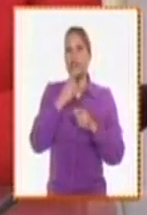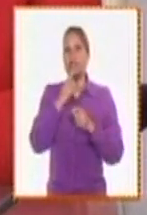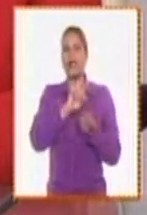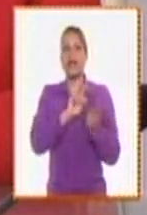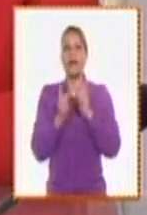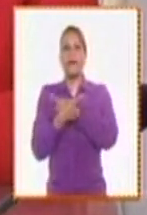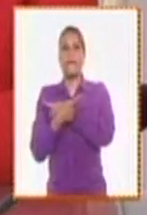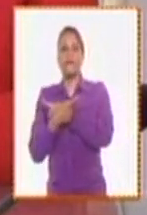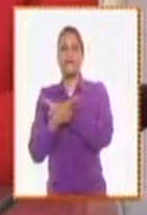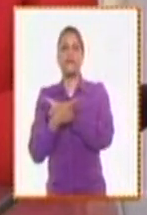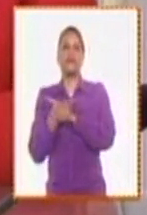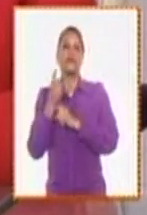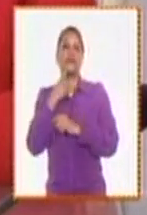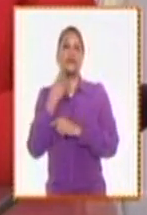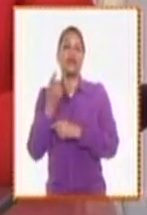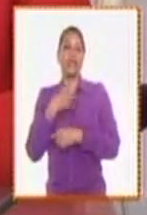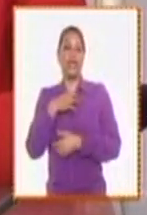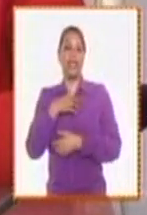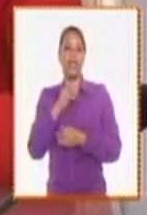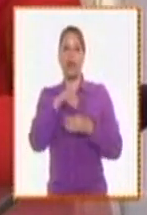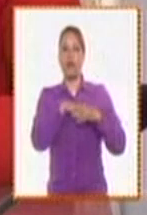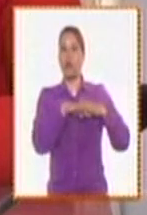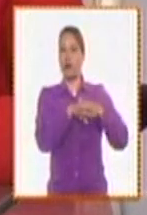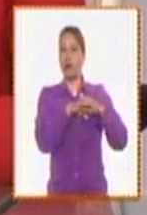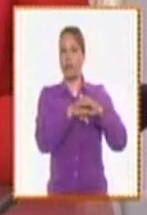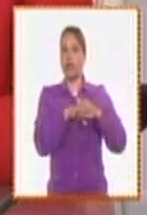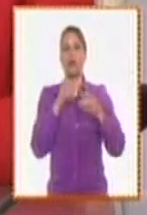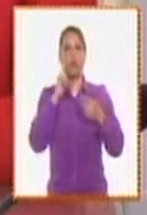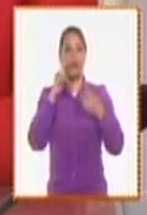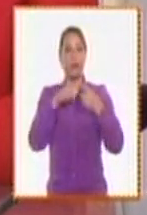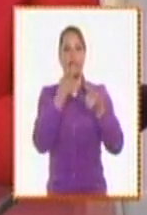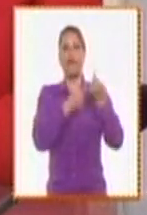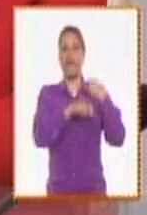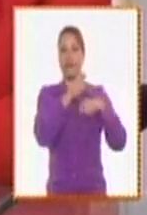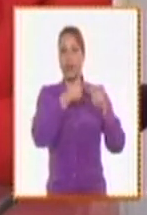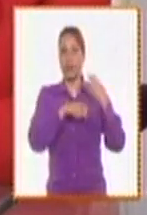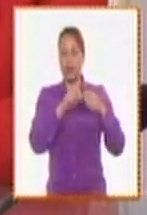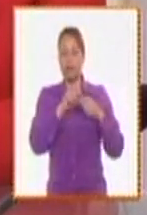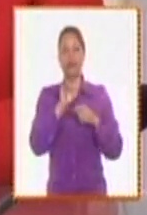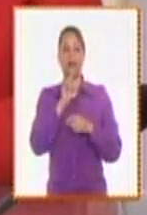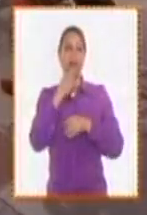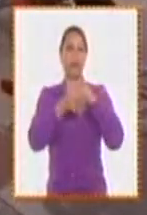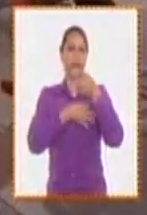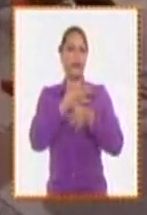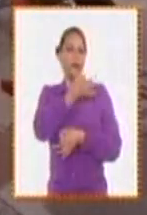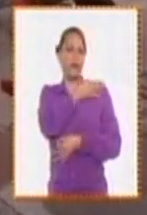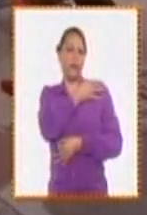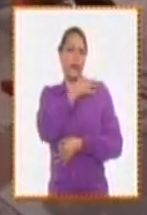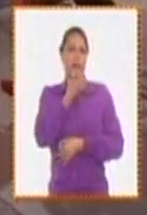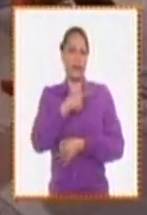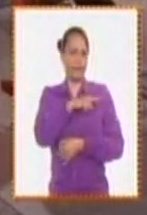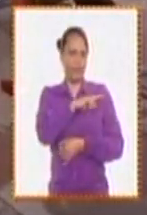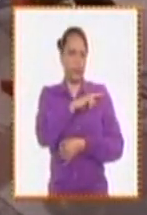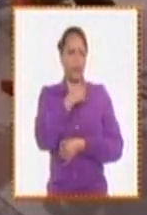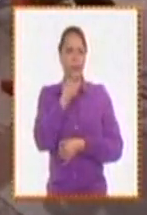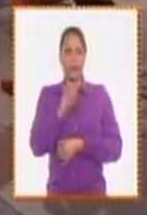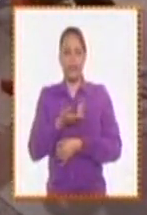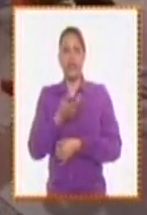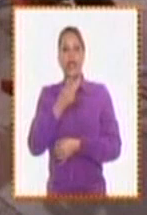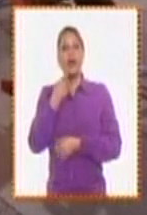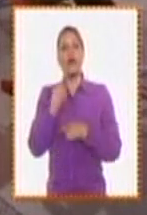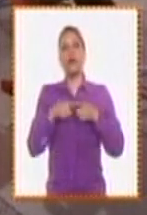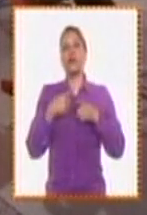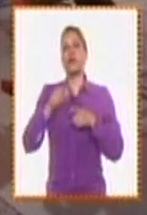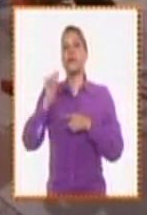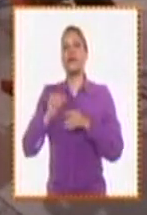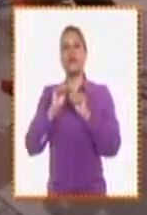trasladen, tengan en su poder con el propósito de traficar con ellas, que es lo que hablaba ahorita el coronel, procuren a otras